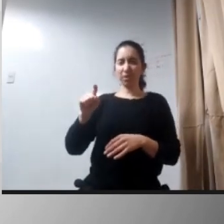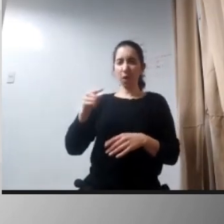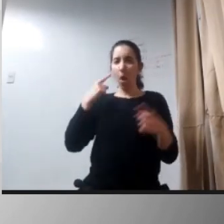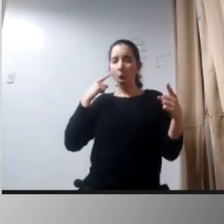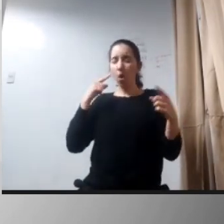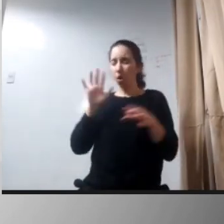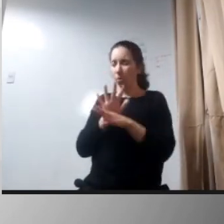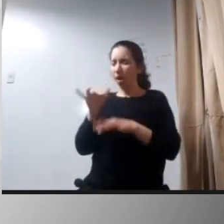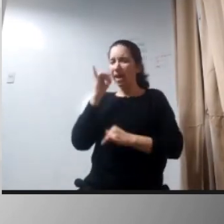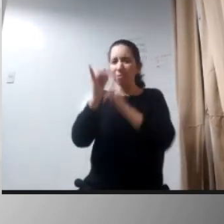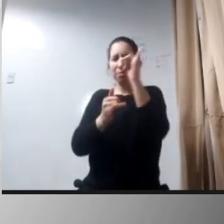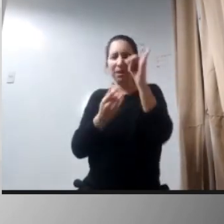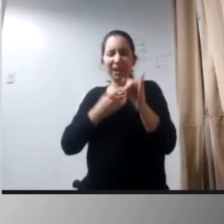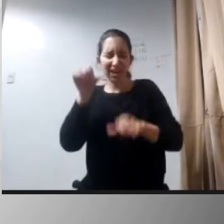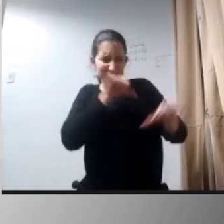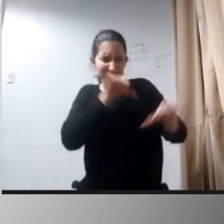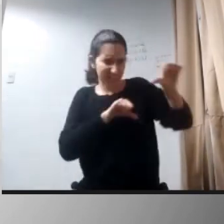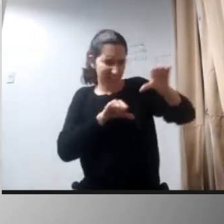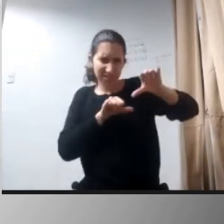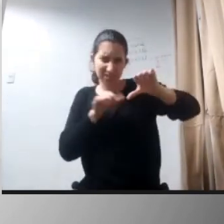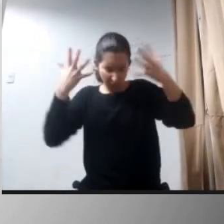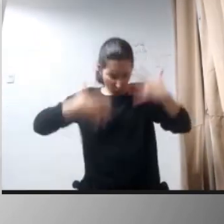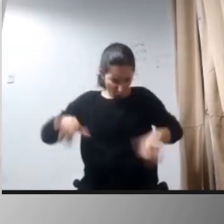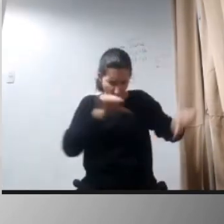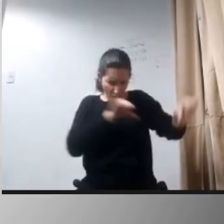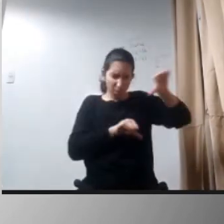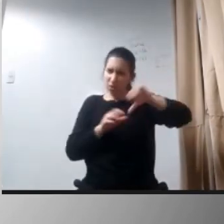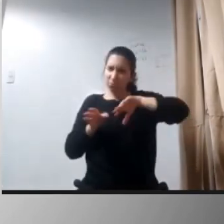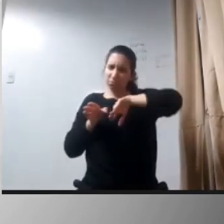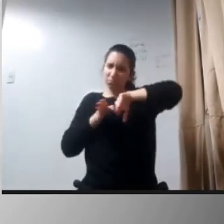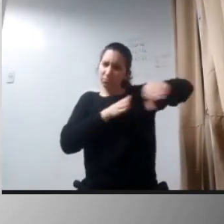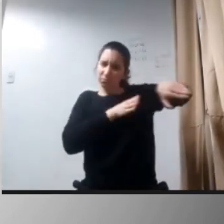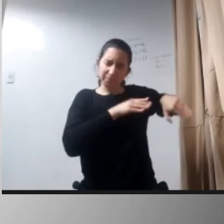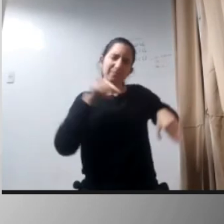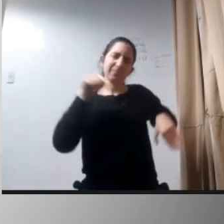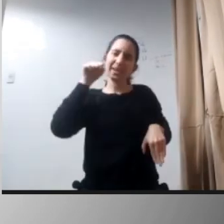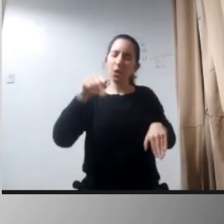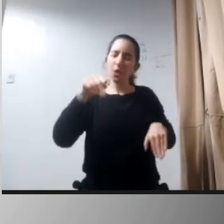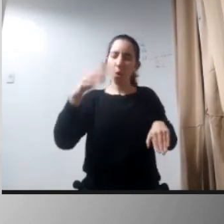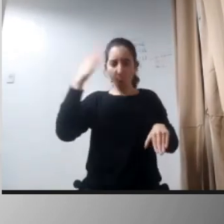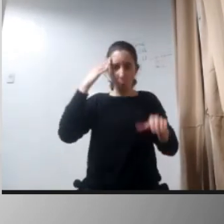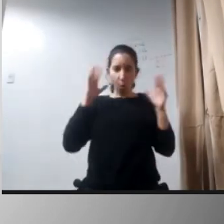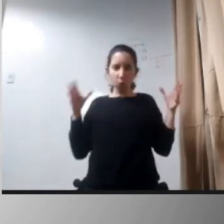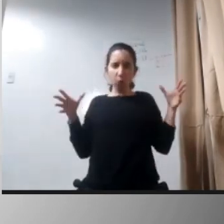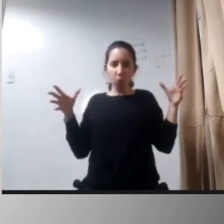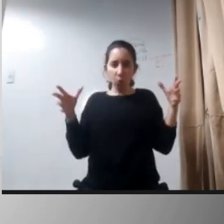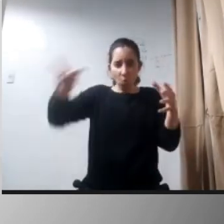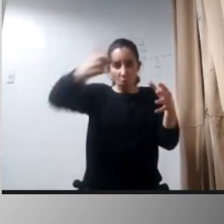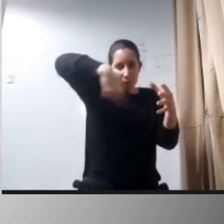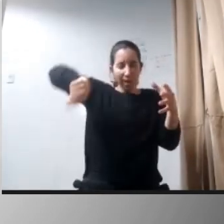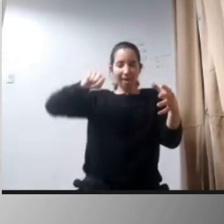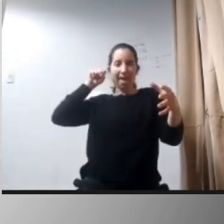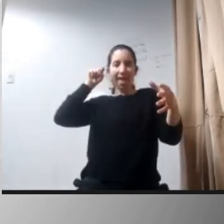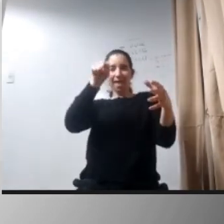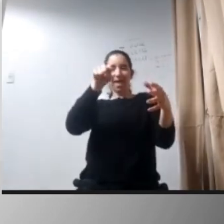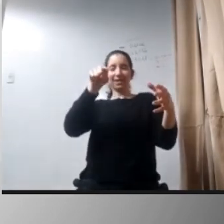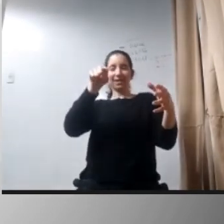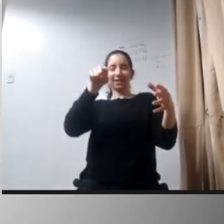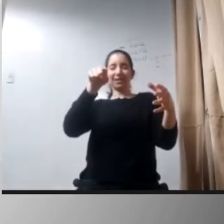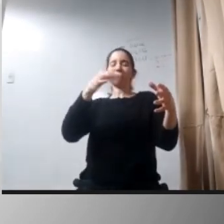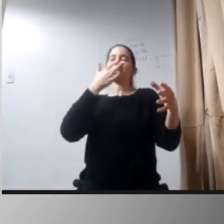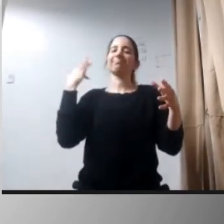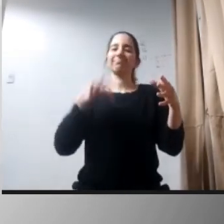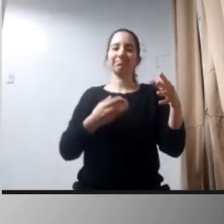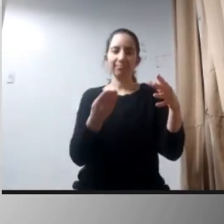biología, sino que las razones están dadas por la configuración cultural que estamos generando. Porque, ojo,